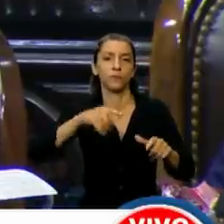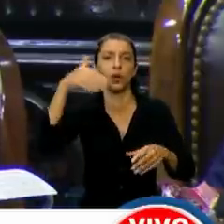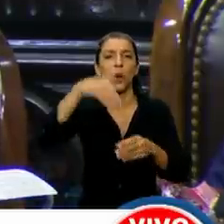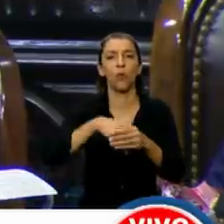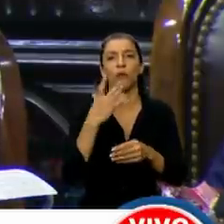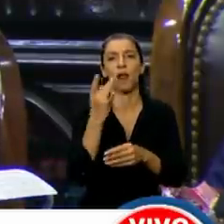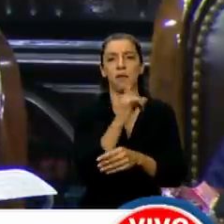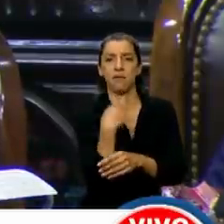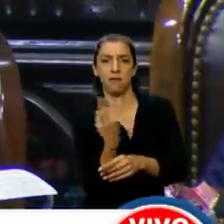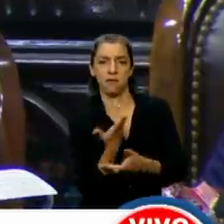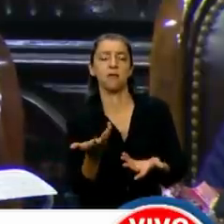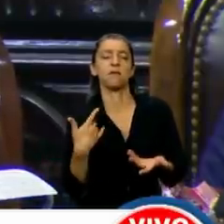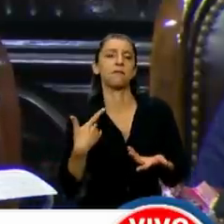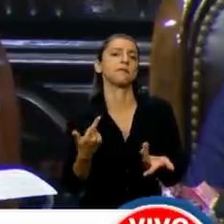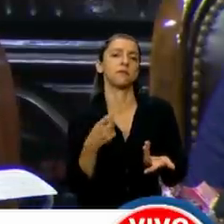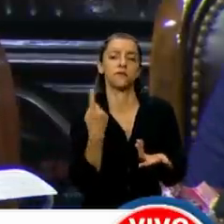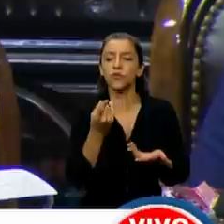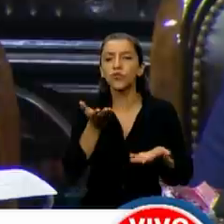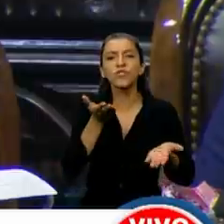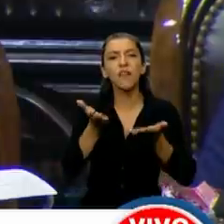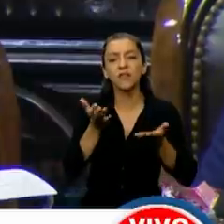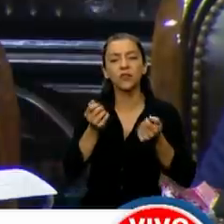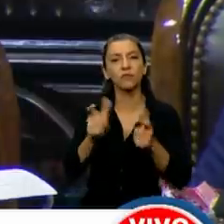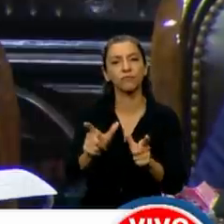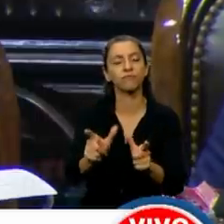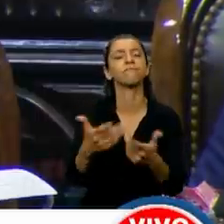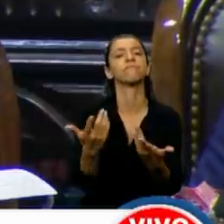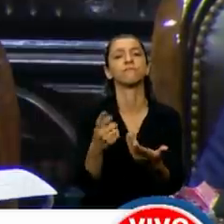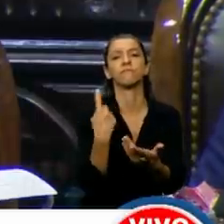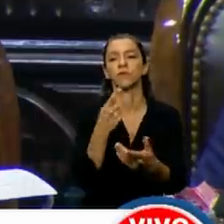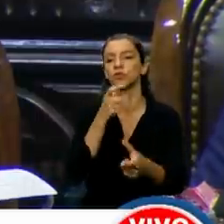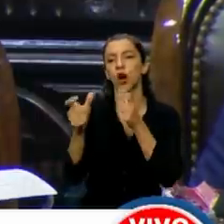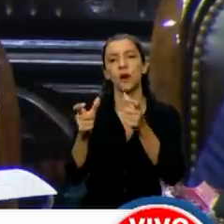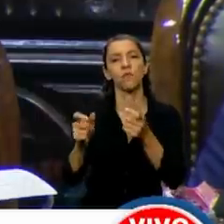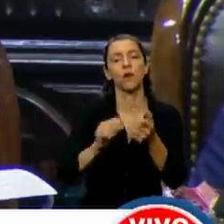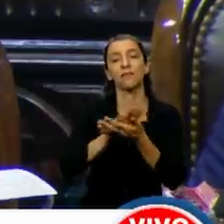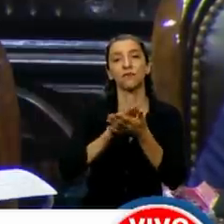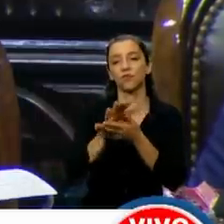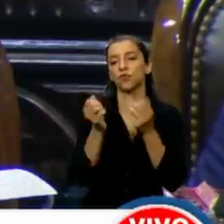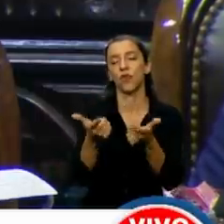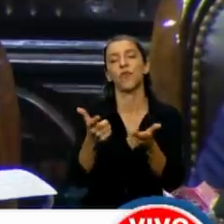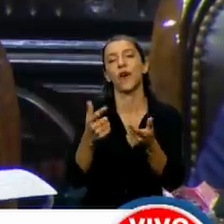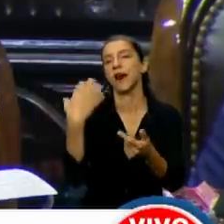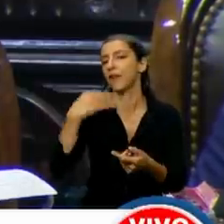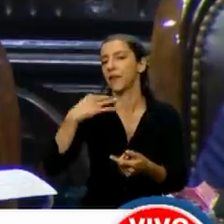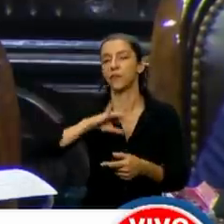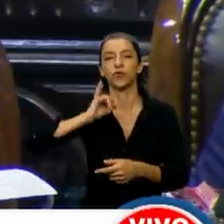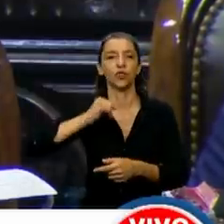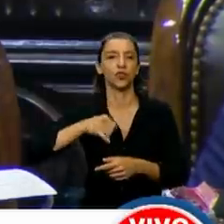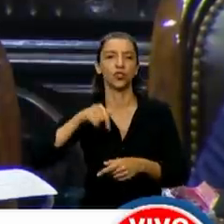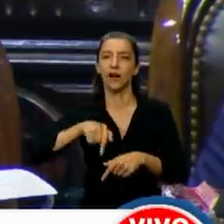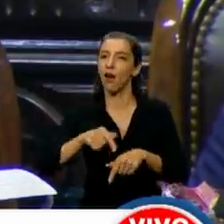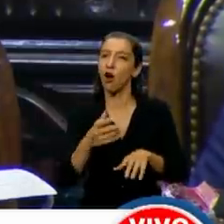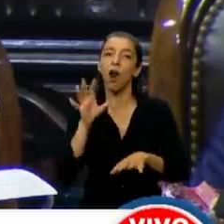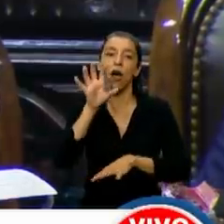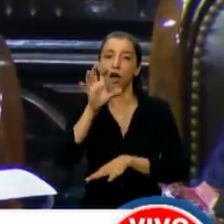ciudadanía como servidores públicos vemos de esa respuesta a esta necesidad que tiene el norte de córdoba muchas